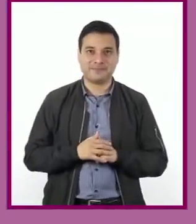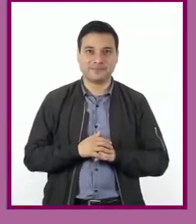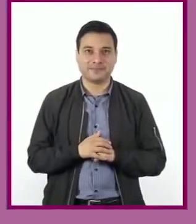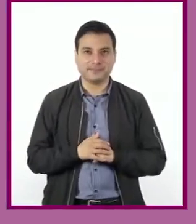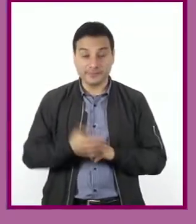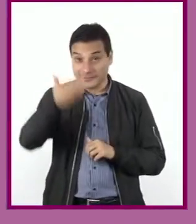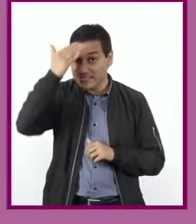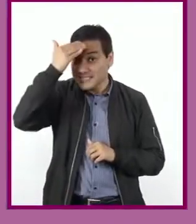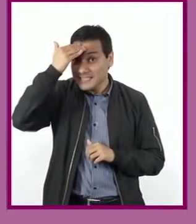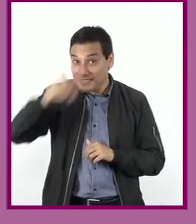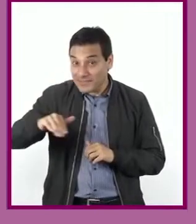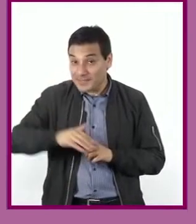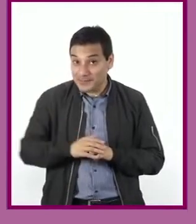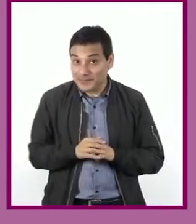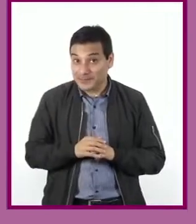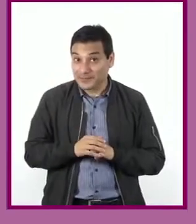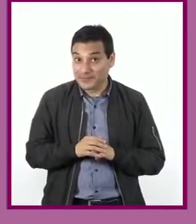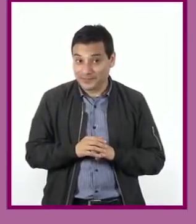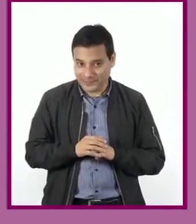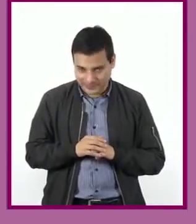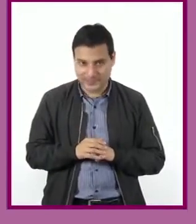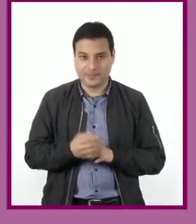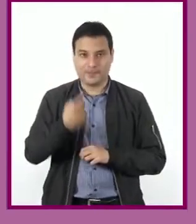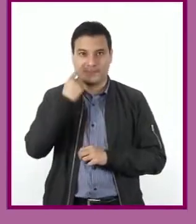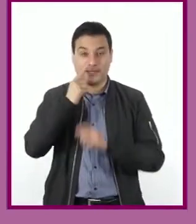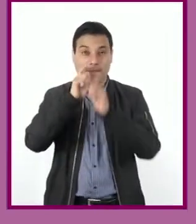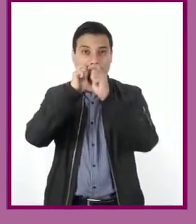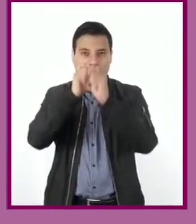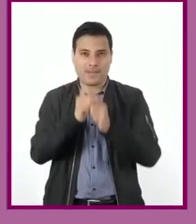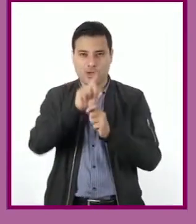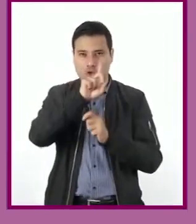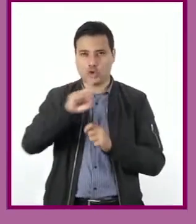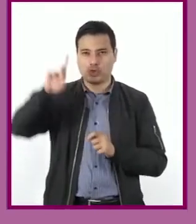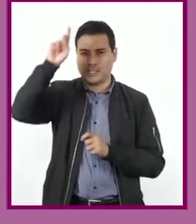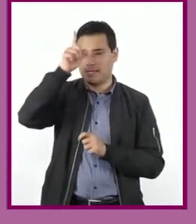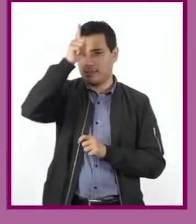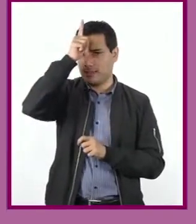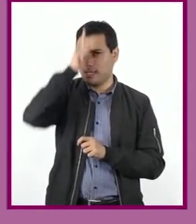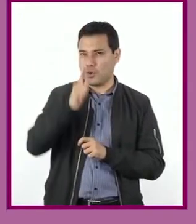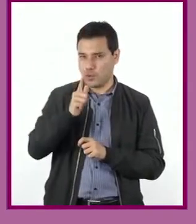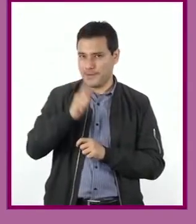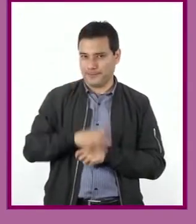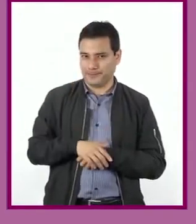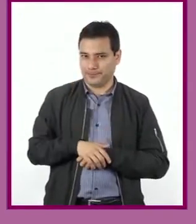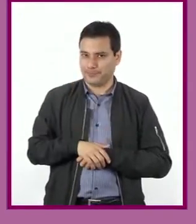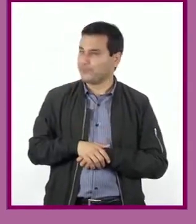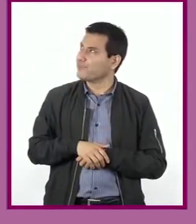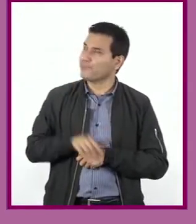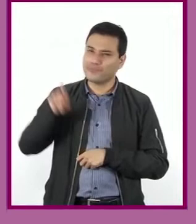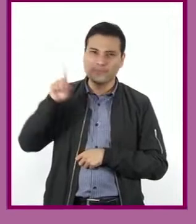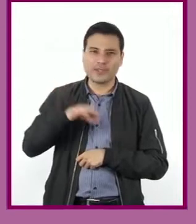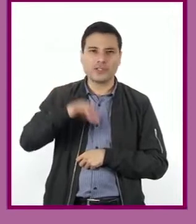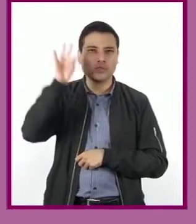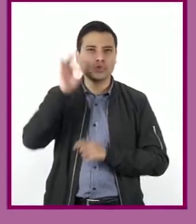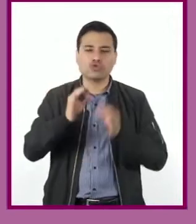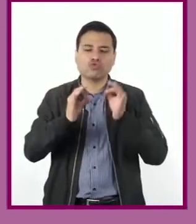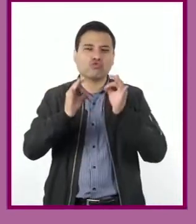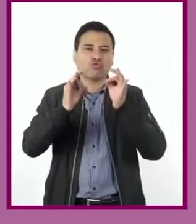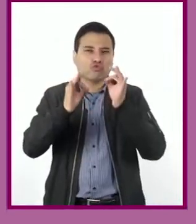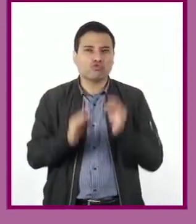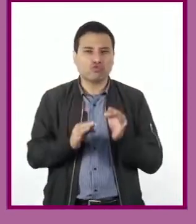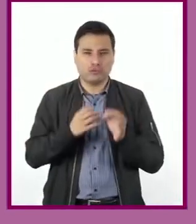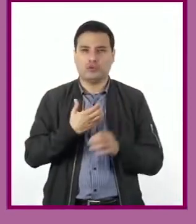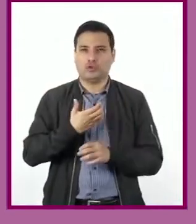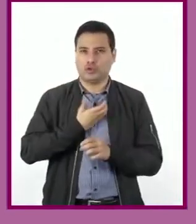¿Sabías que la escultura de Coyolxauhqui, diosa de la luna y hermana de Huitzilopochtli, fue descubierta en el centro de la Ciudad de